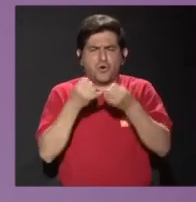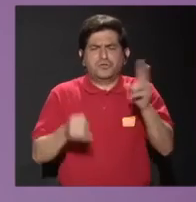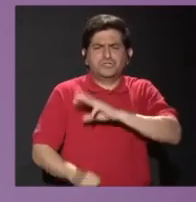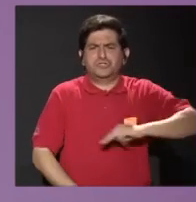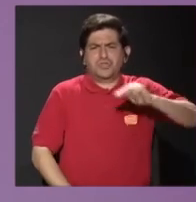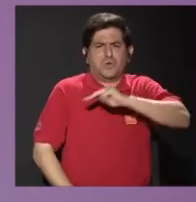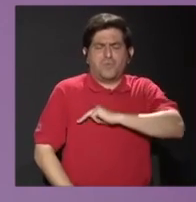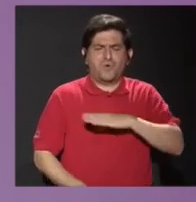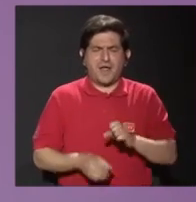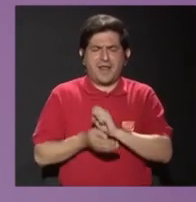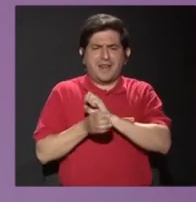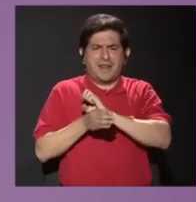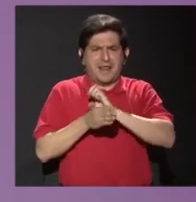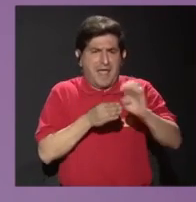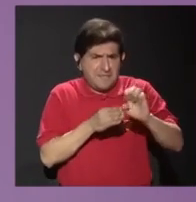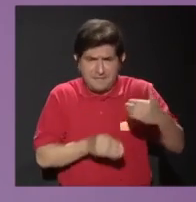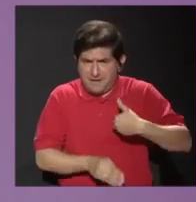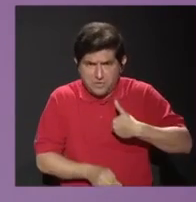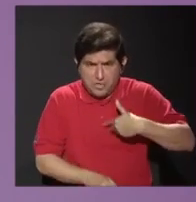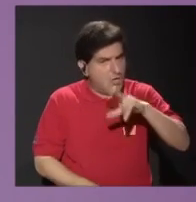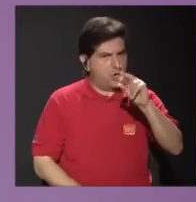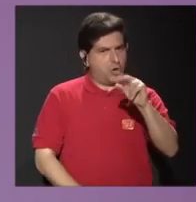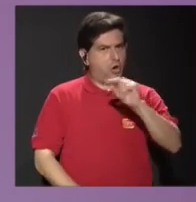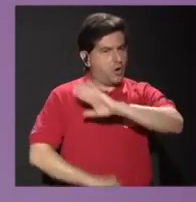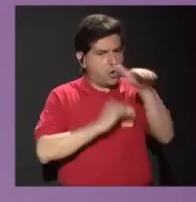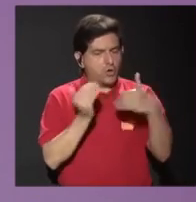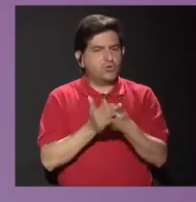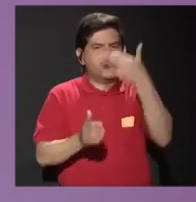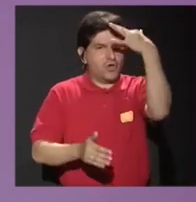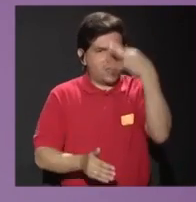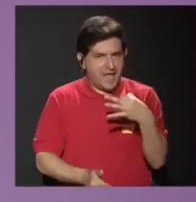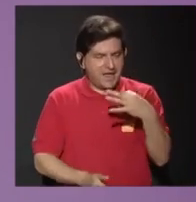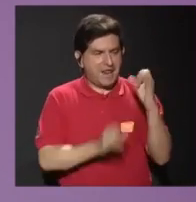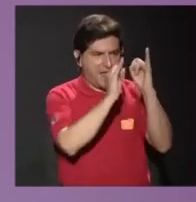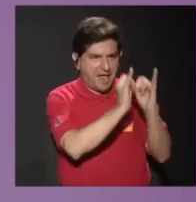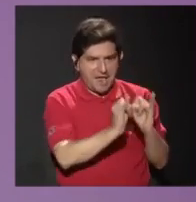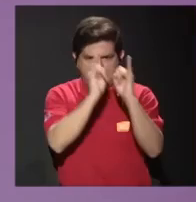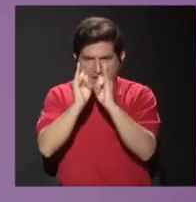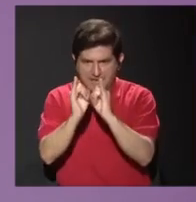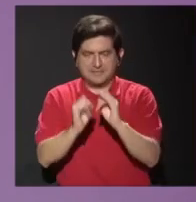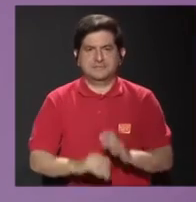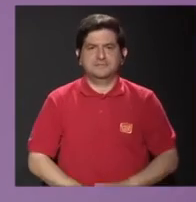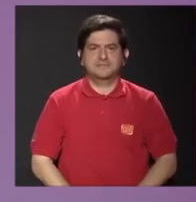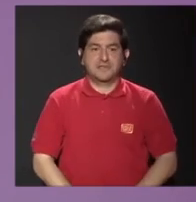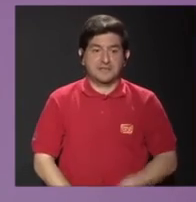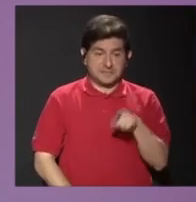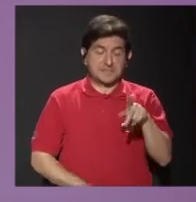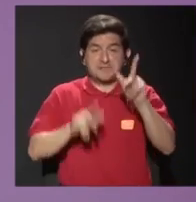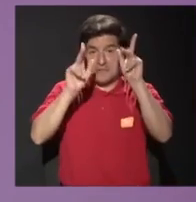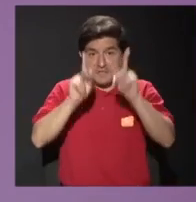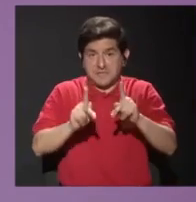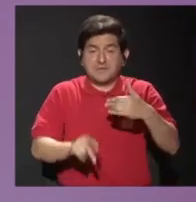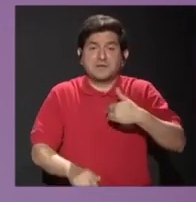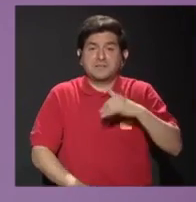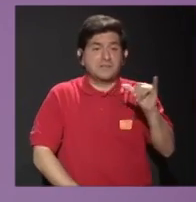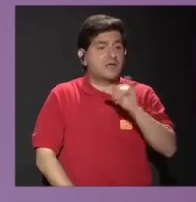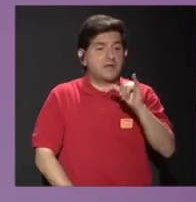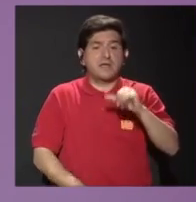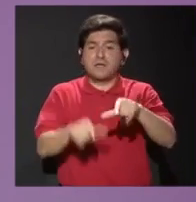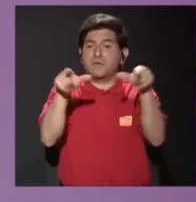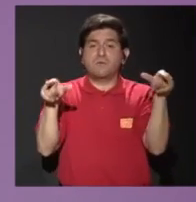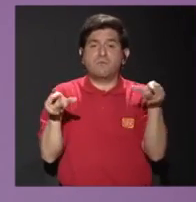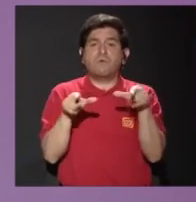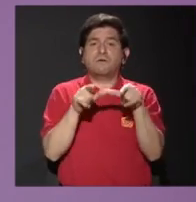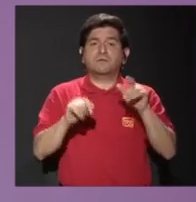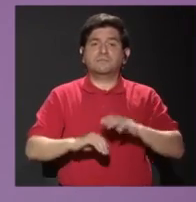no es un estado sin ética es un estado donde todas las creencias individuales o no creencias de las personas tienen el mismo lugar